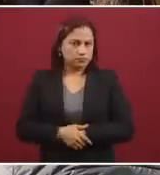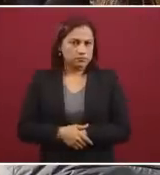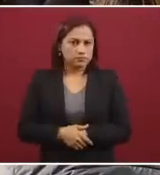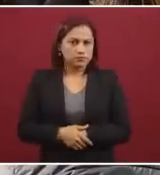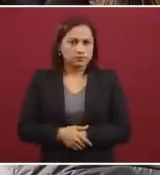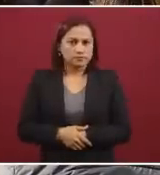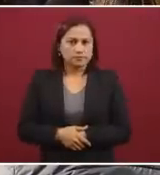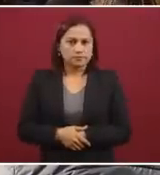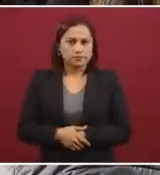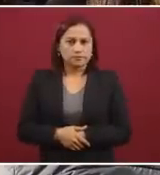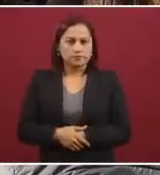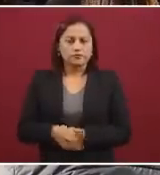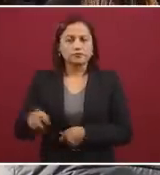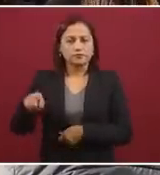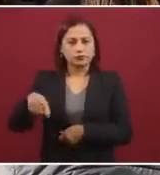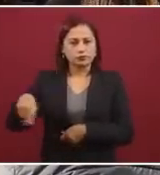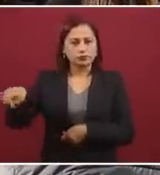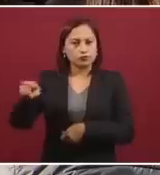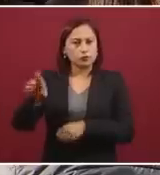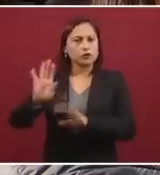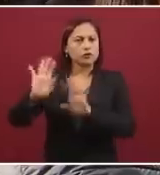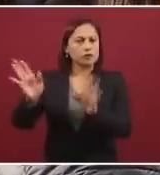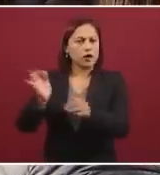periodismo de investigación